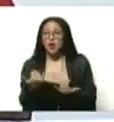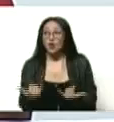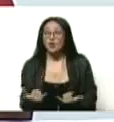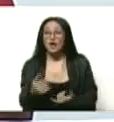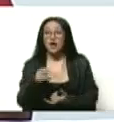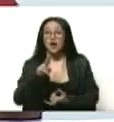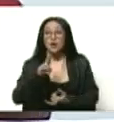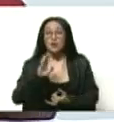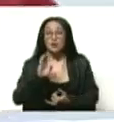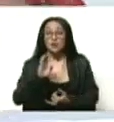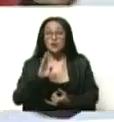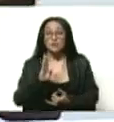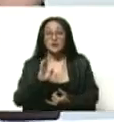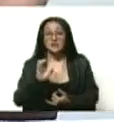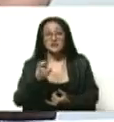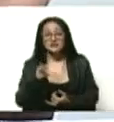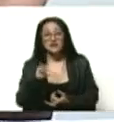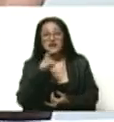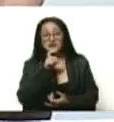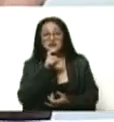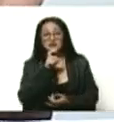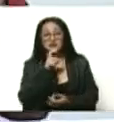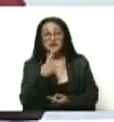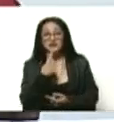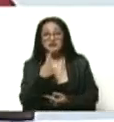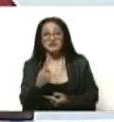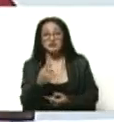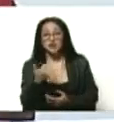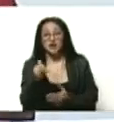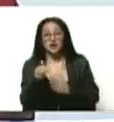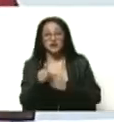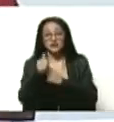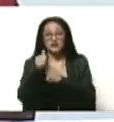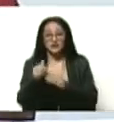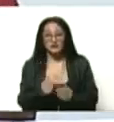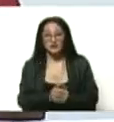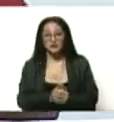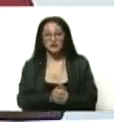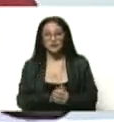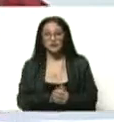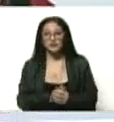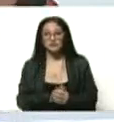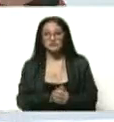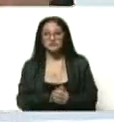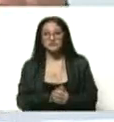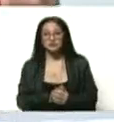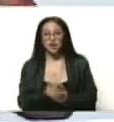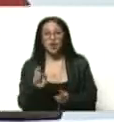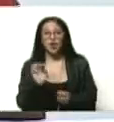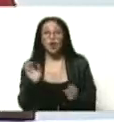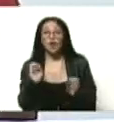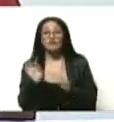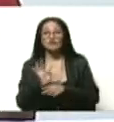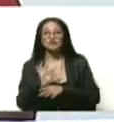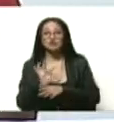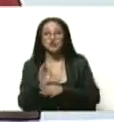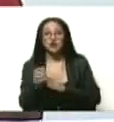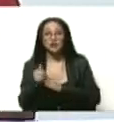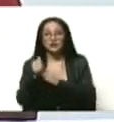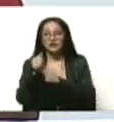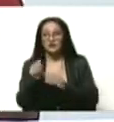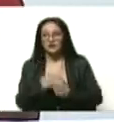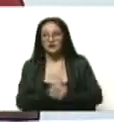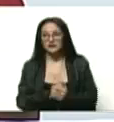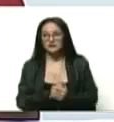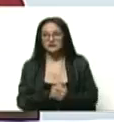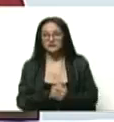el ejemplo a quienes decimos que tenemos liderazgo o funciones de dirigente. De